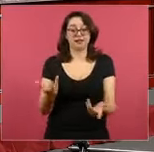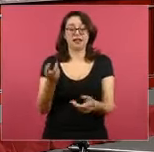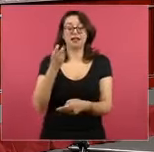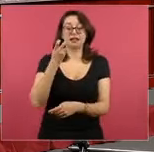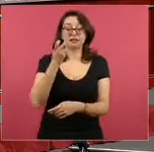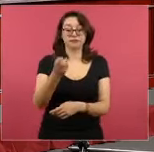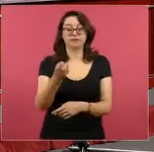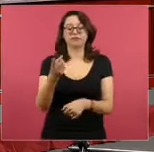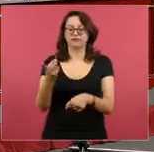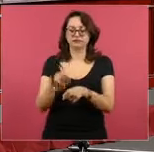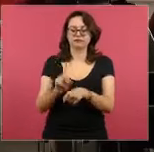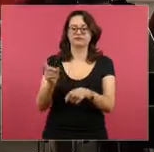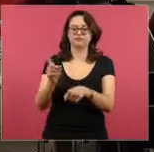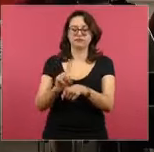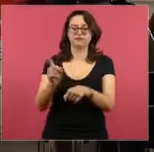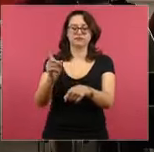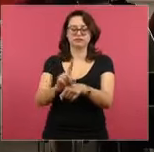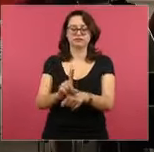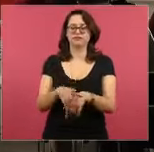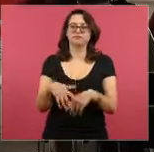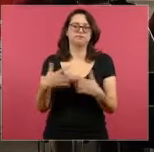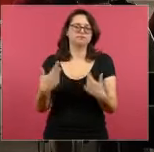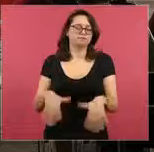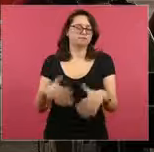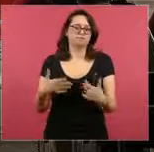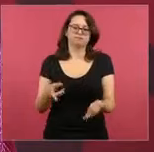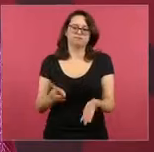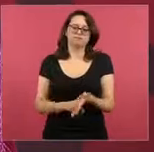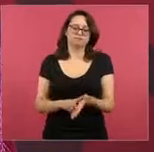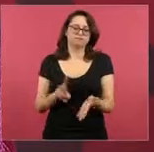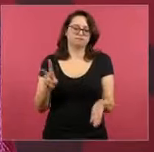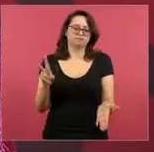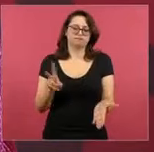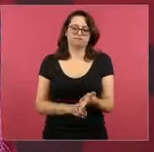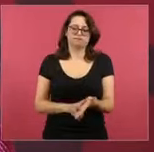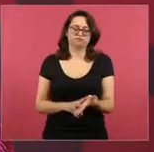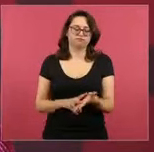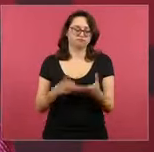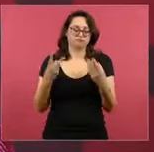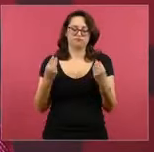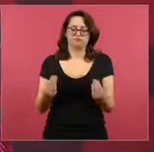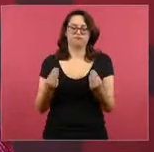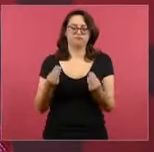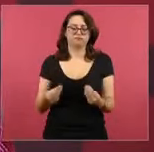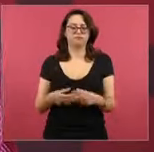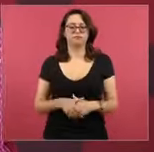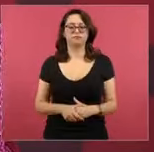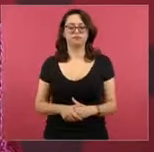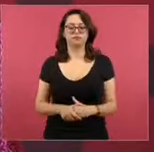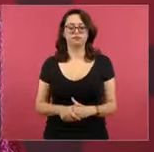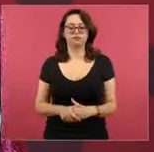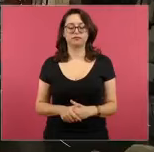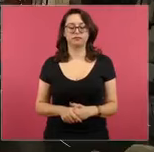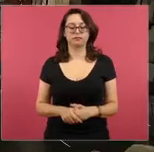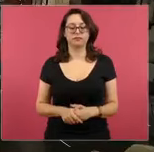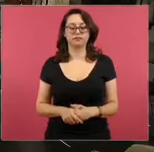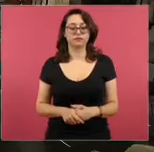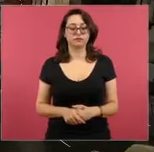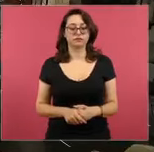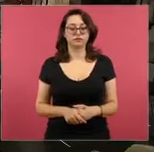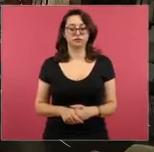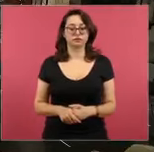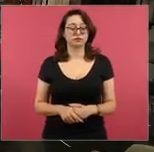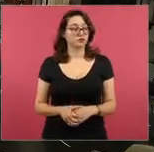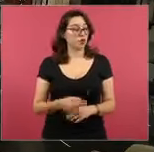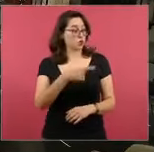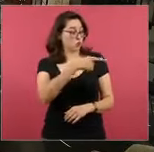escuelas. Entonces, la cuestión de los valores es algo que lo tenemos marcado todo el tiempo. No sé si el maestro